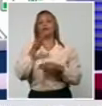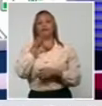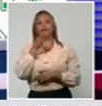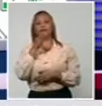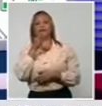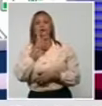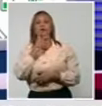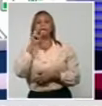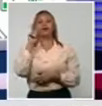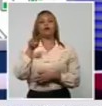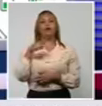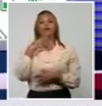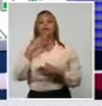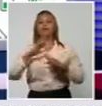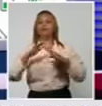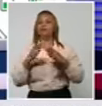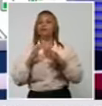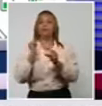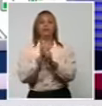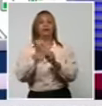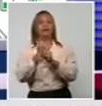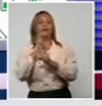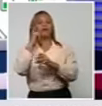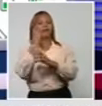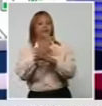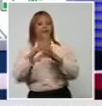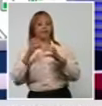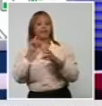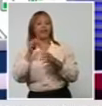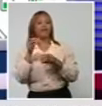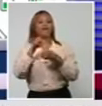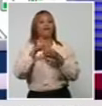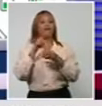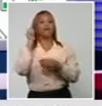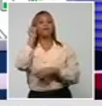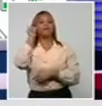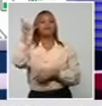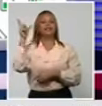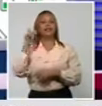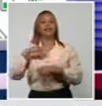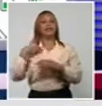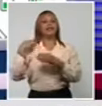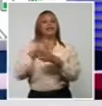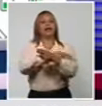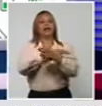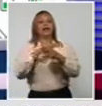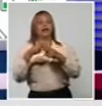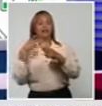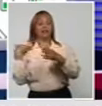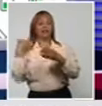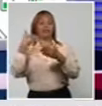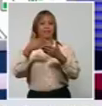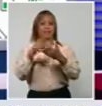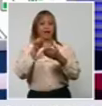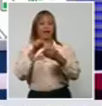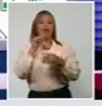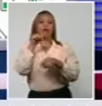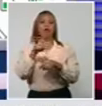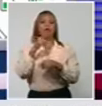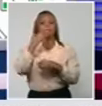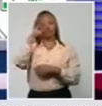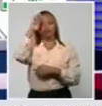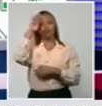tecnología para el desarrollo justo de la humanidad forman parte de las ideas que mayor trascendencia tienen en la actualidad. Justamente con este video,